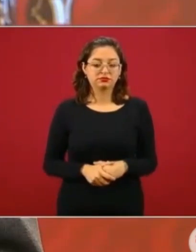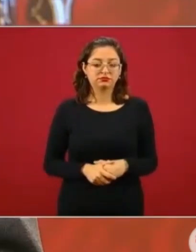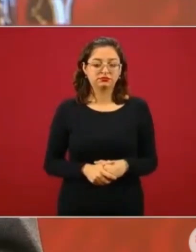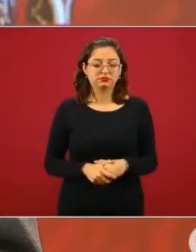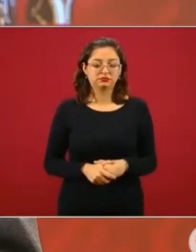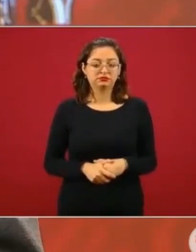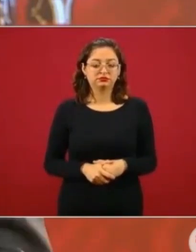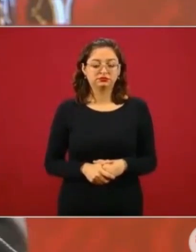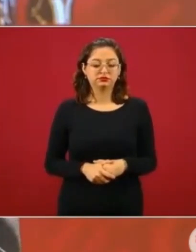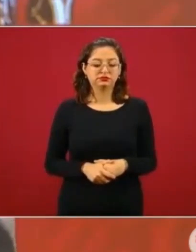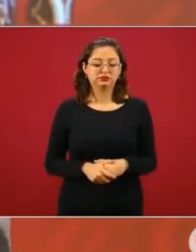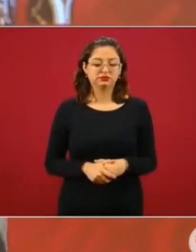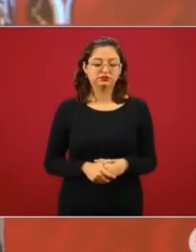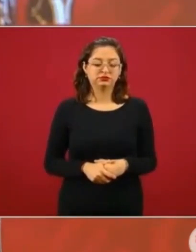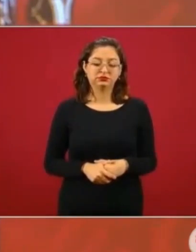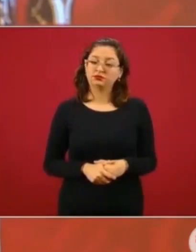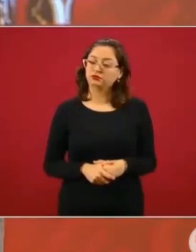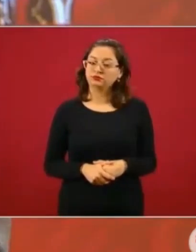O sea,